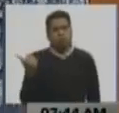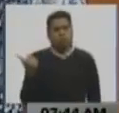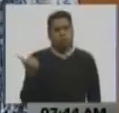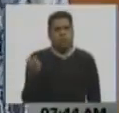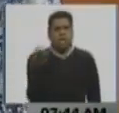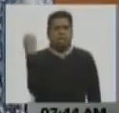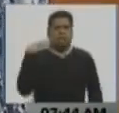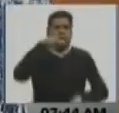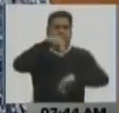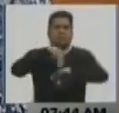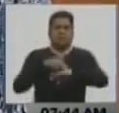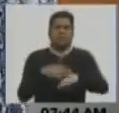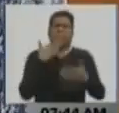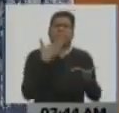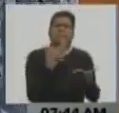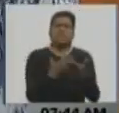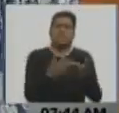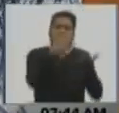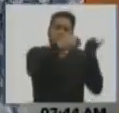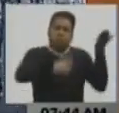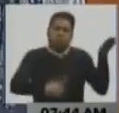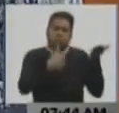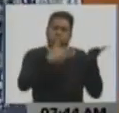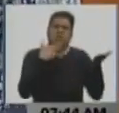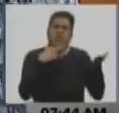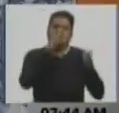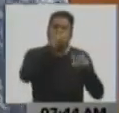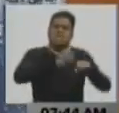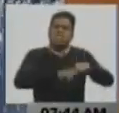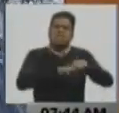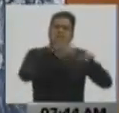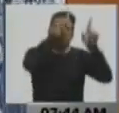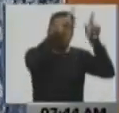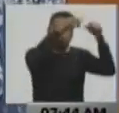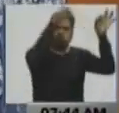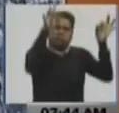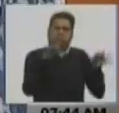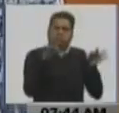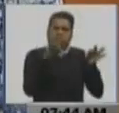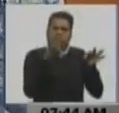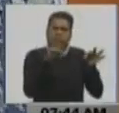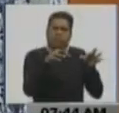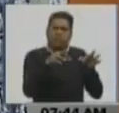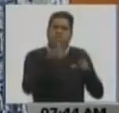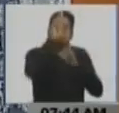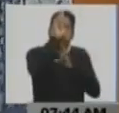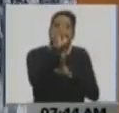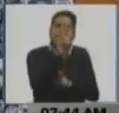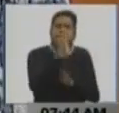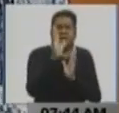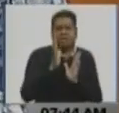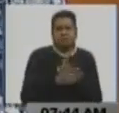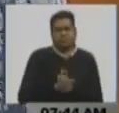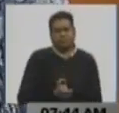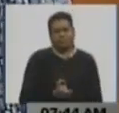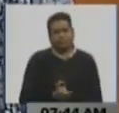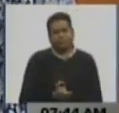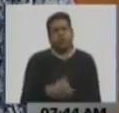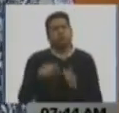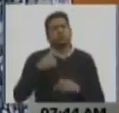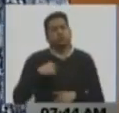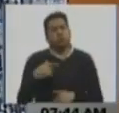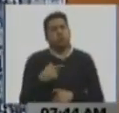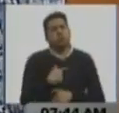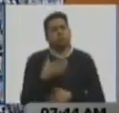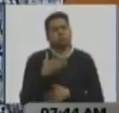pidiendo el cronograma. Es decir, bueno, yo lamento mucho, de verdad, y con el respeto al rector Rondón, el cual le tengo mucha